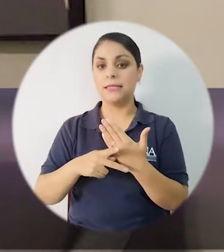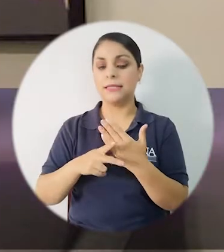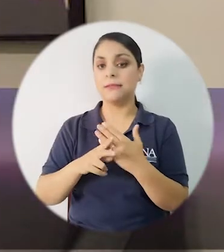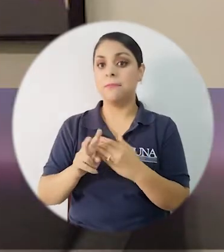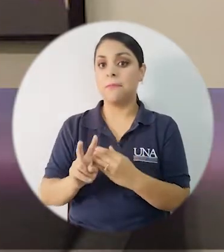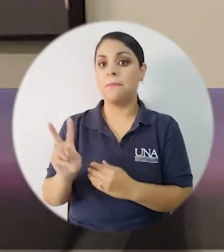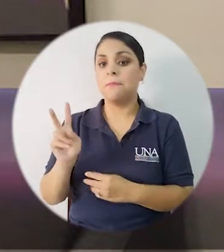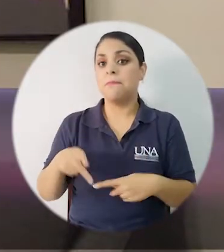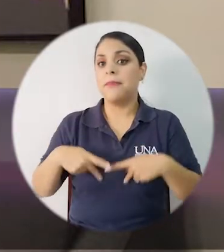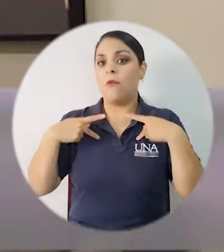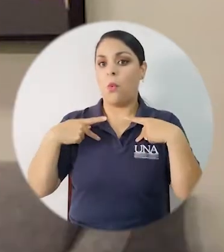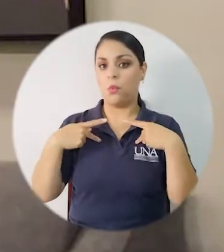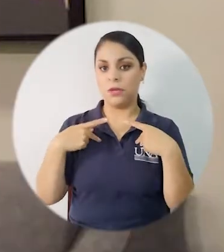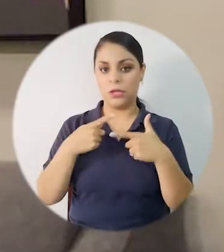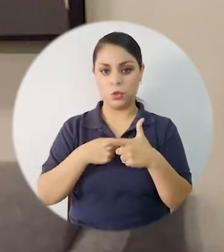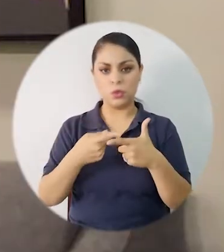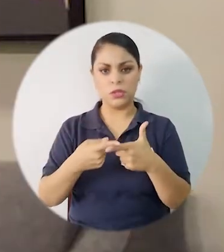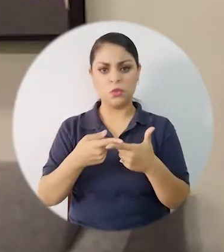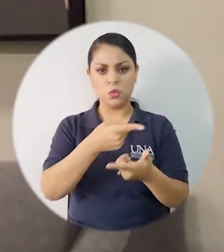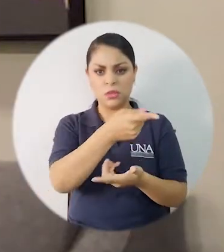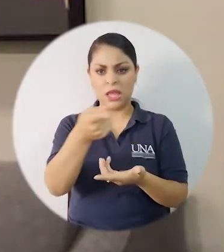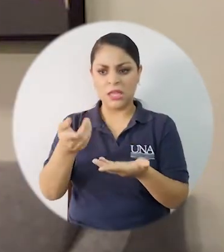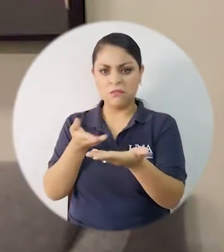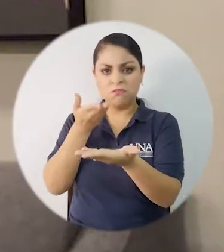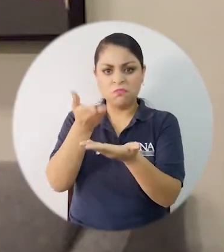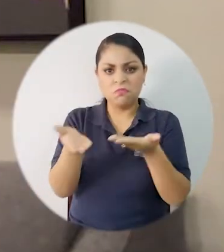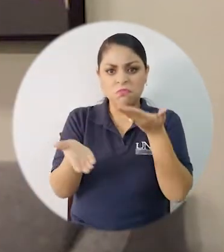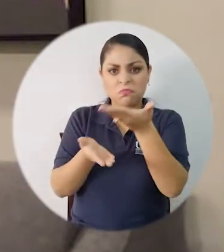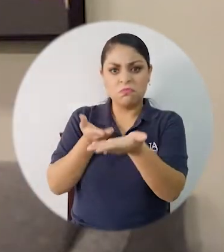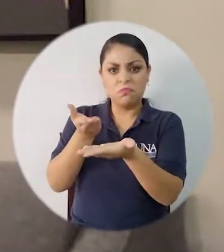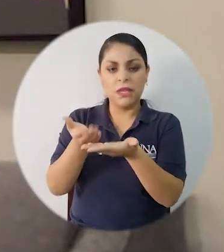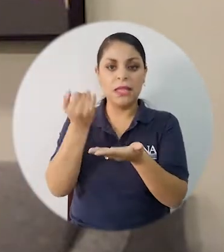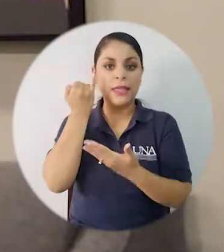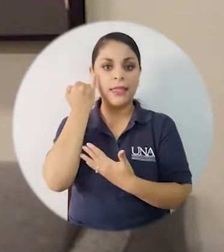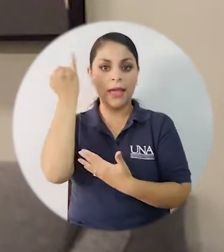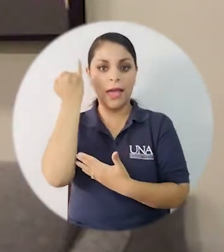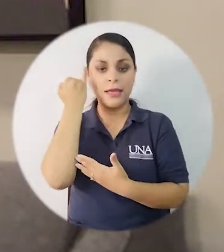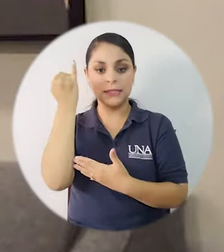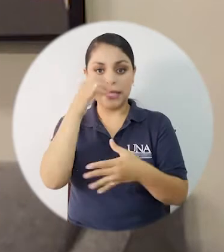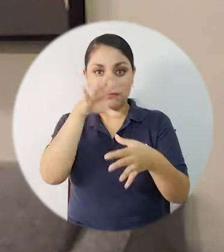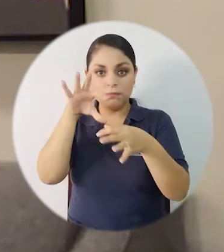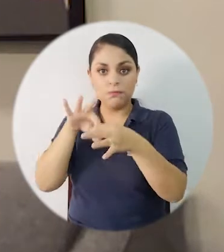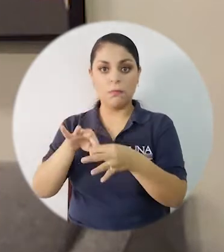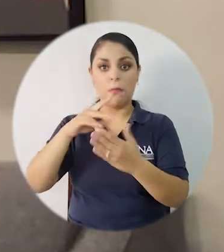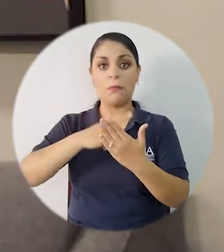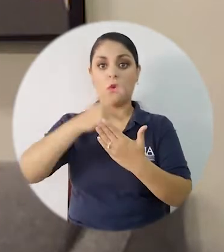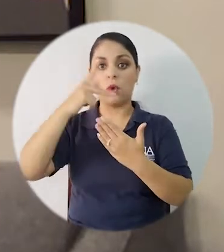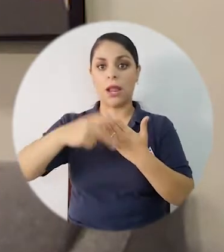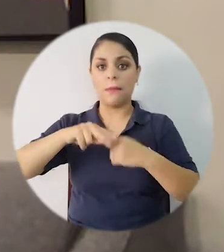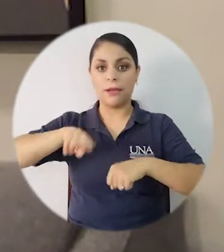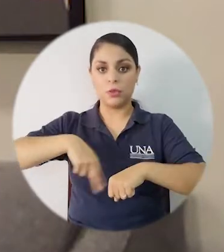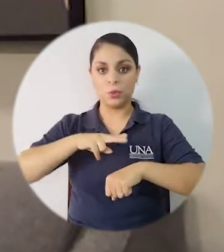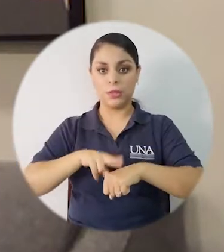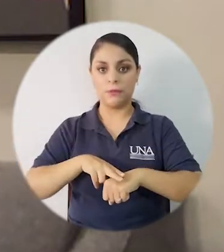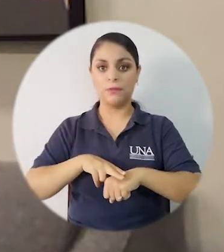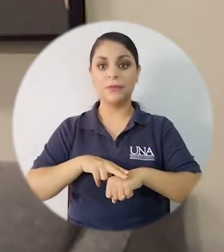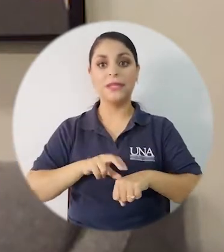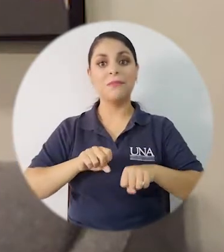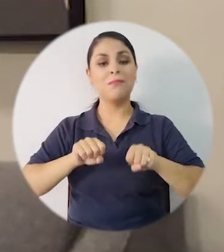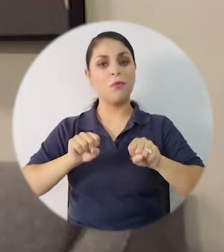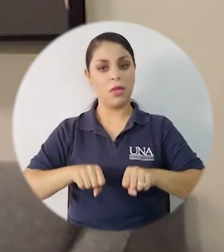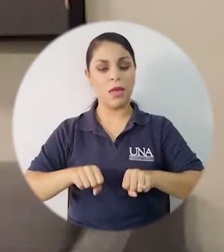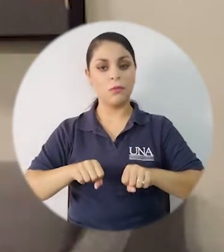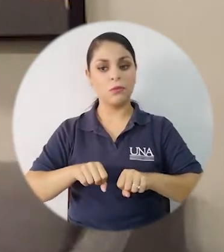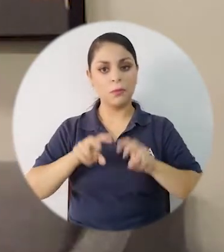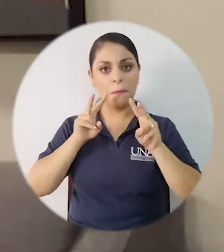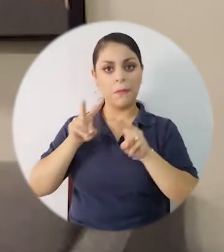vivo, entonces invita a todas las personas a unir sus iniciativas, a vincularlas al programa nacional y a